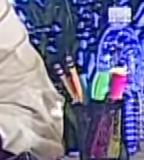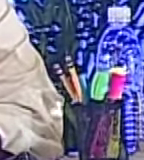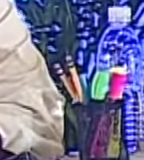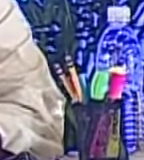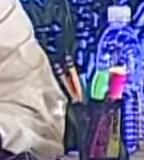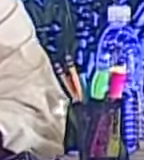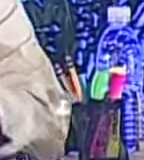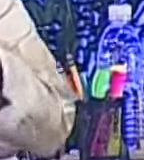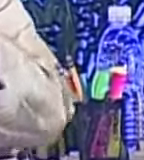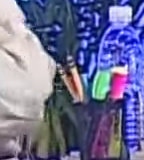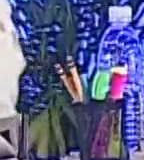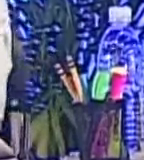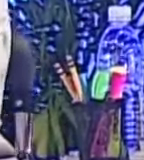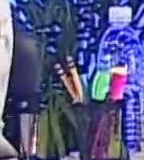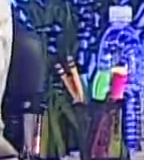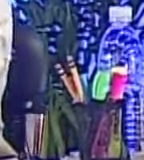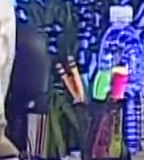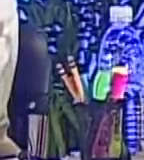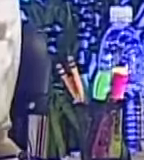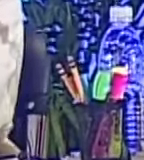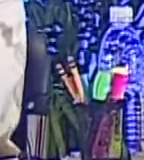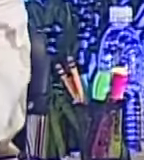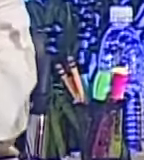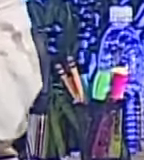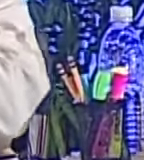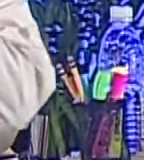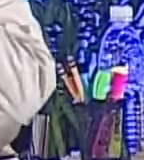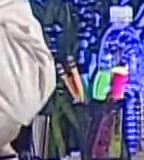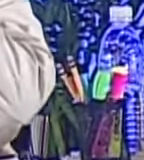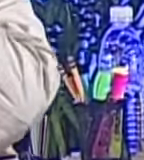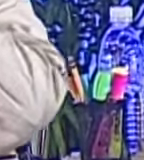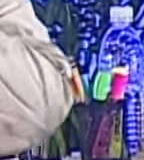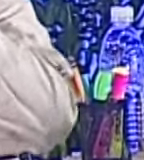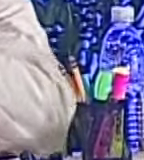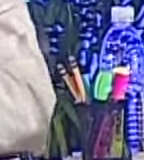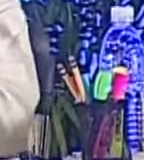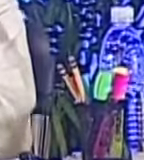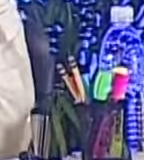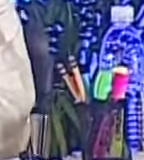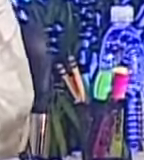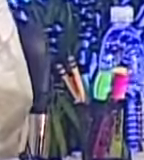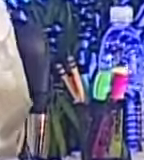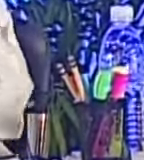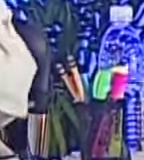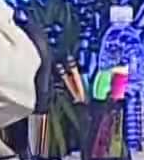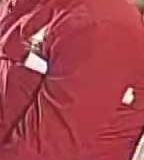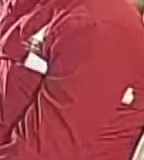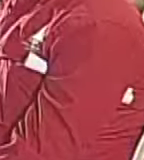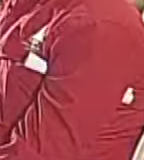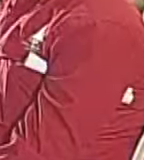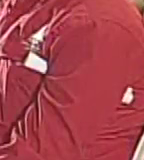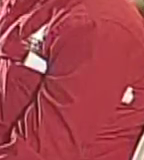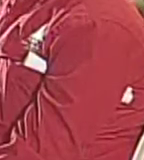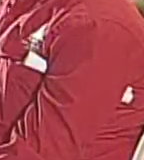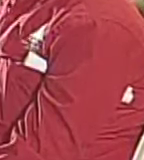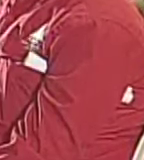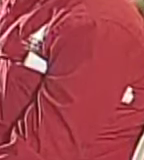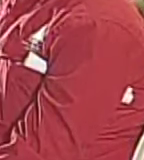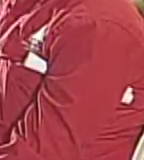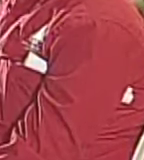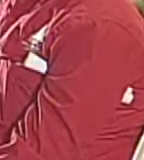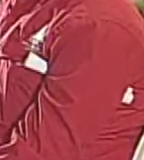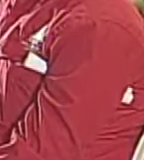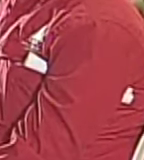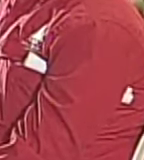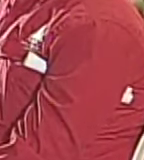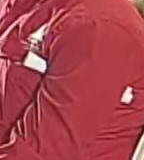Tenemos que elevar la capacidad productiva, ¿verdad? Aquí yo tenía un conjunto de líneas que he recogido de las propuestas